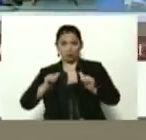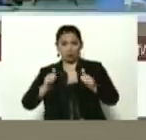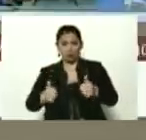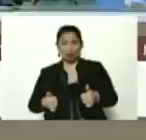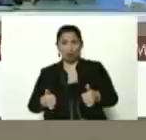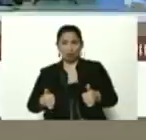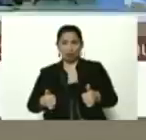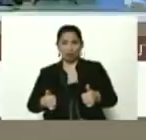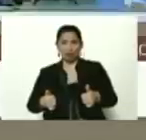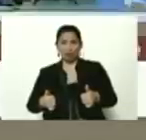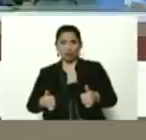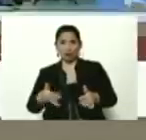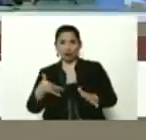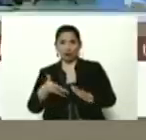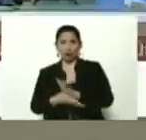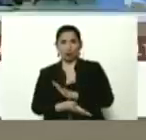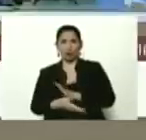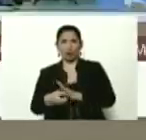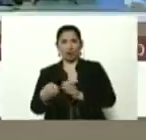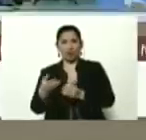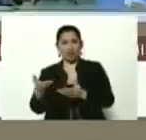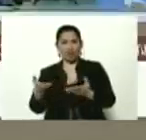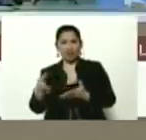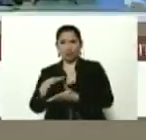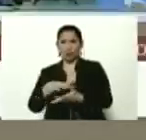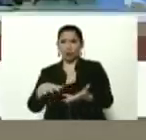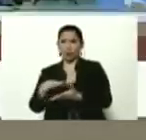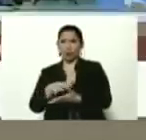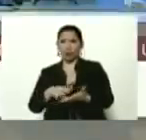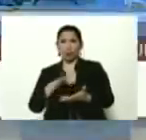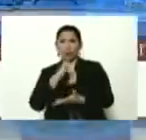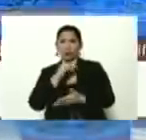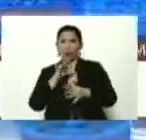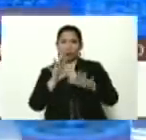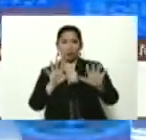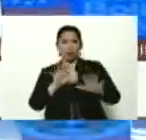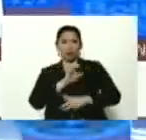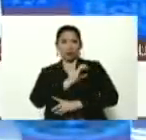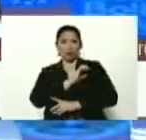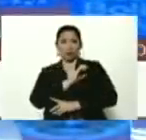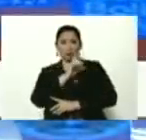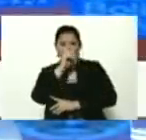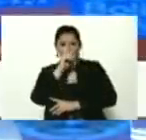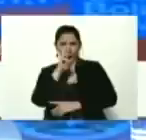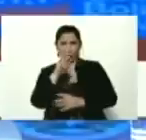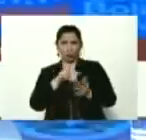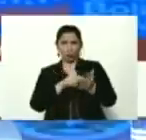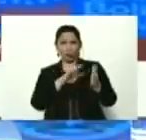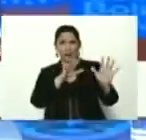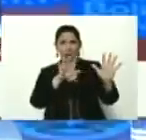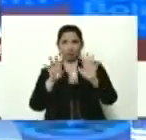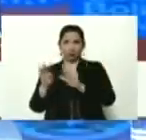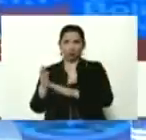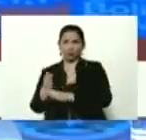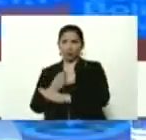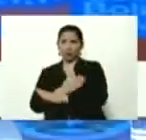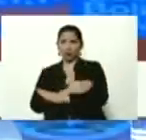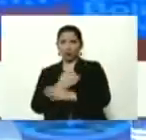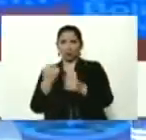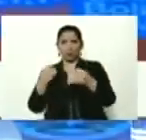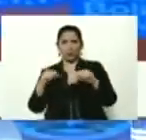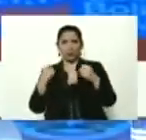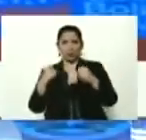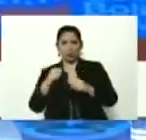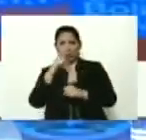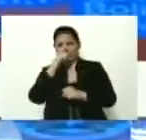la consumación de este delito no es el 10 de enero del año 2019. Fue previamente preparado,